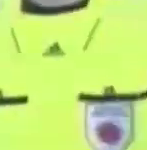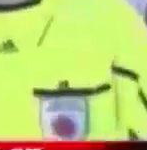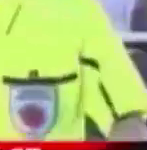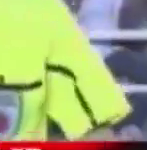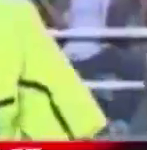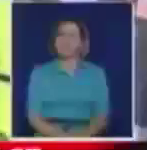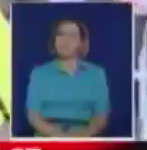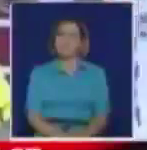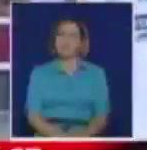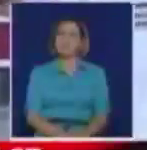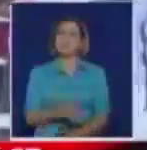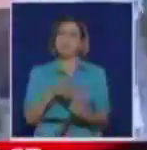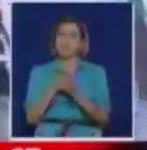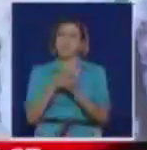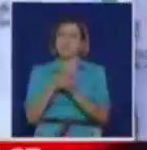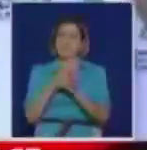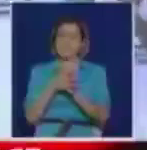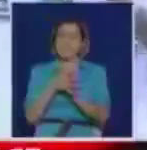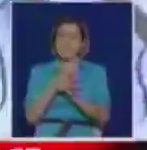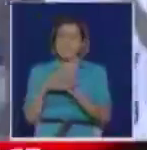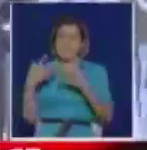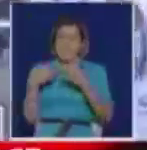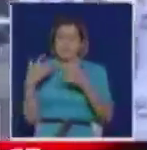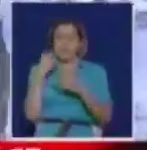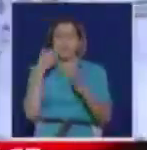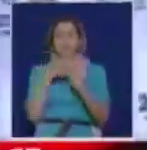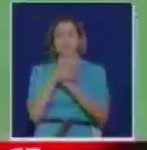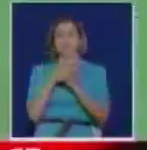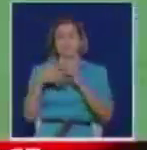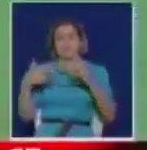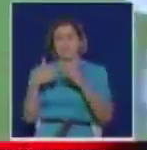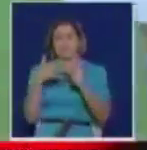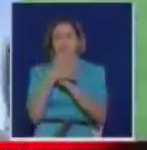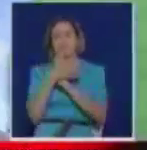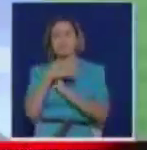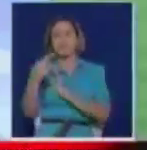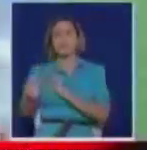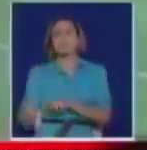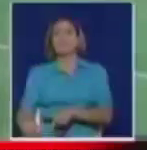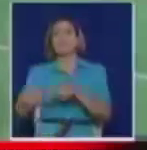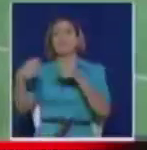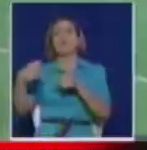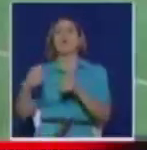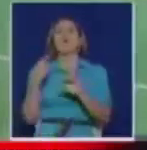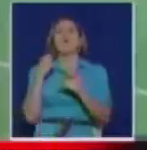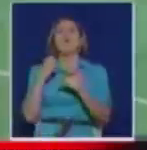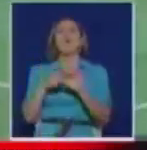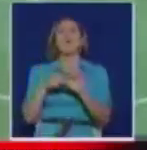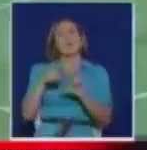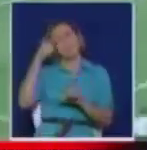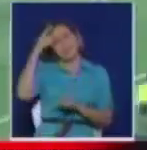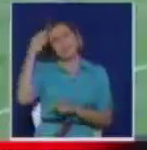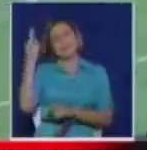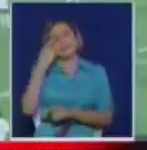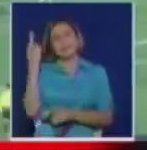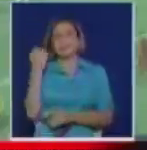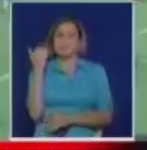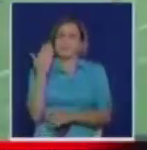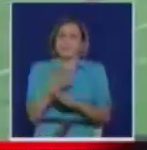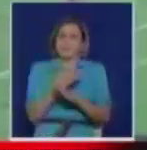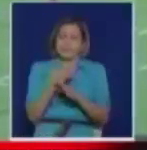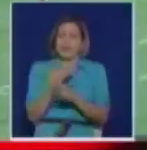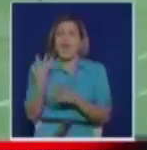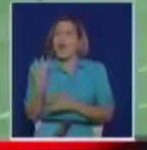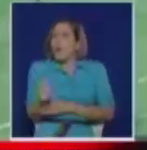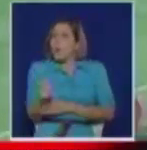Del partido ante Valledupar, ante 9.000 espectadores, lo más destacado fue el gol. De resto, América volvió a tener serios problemas